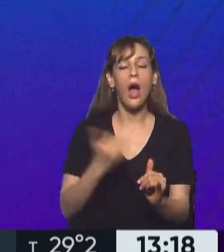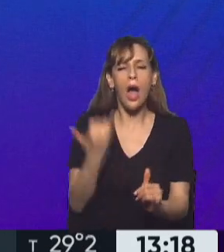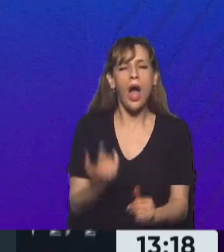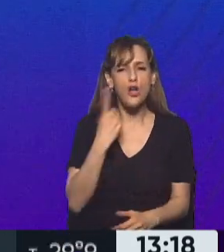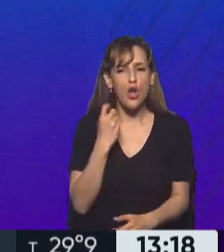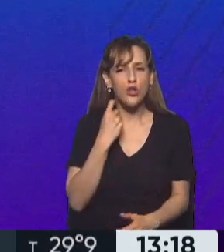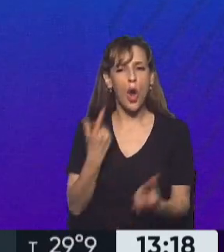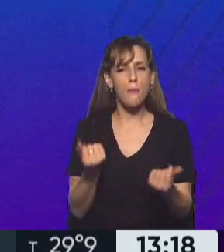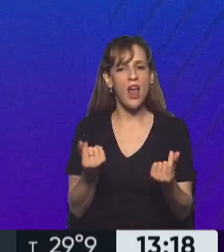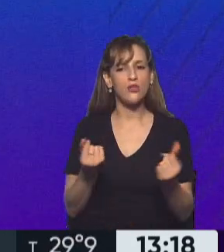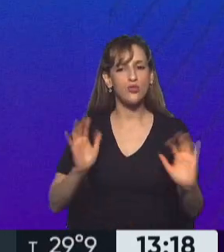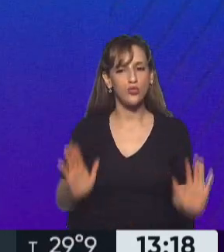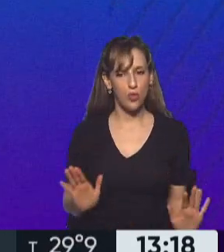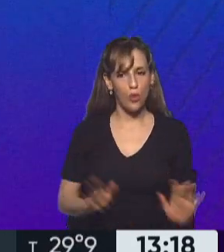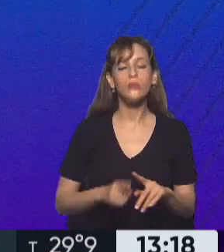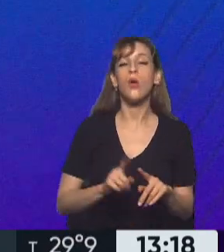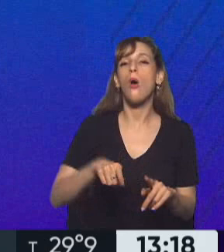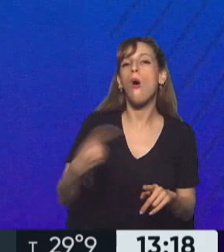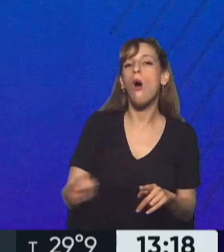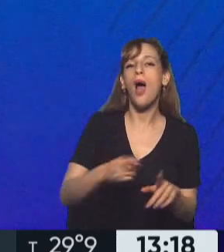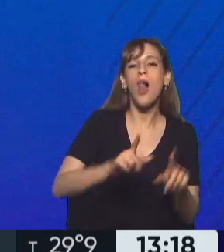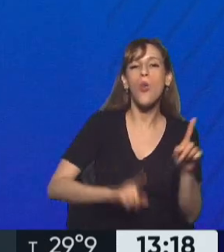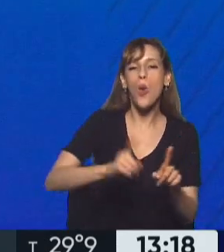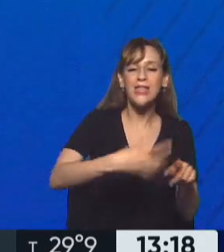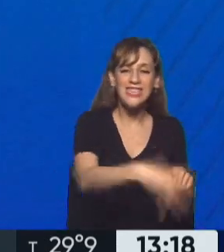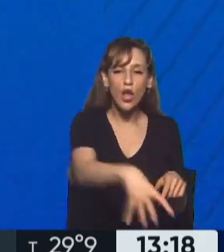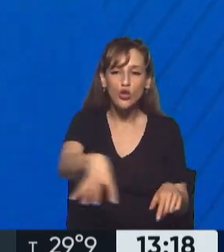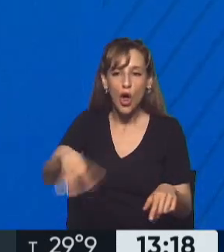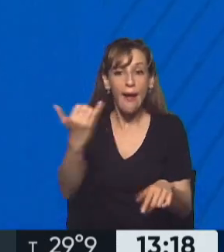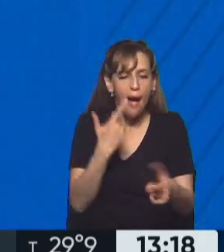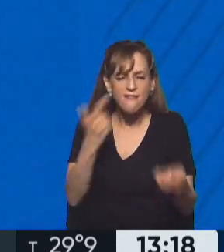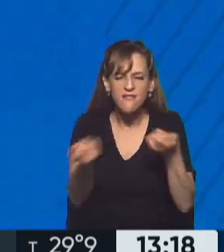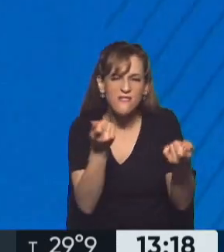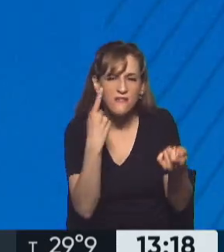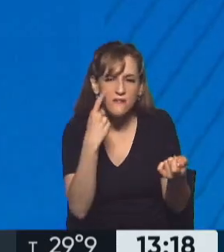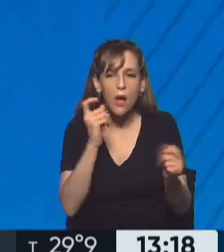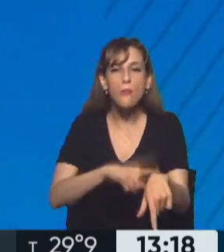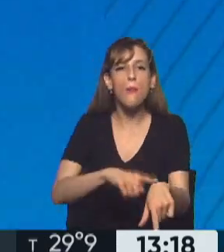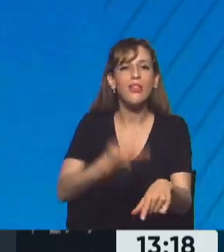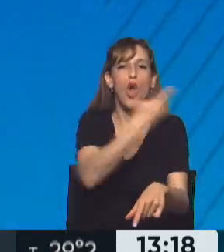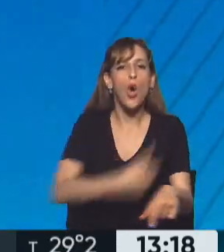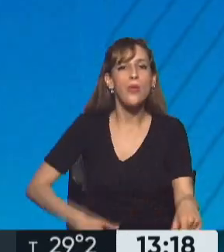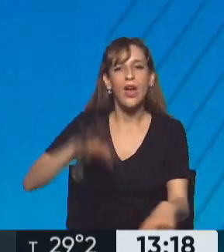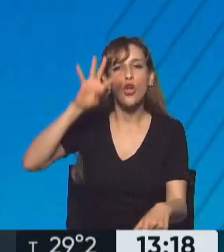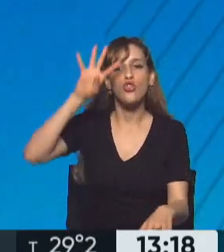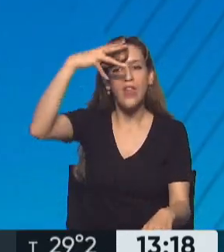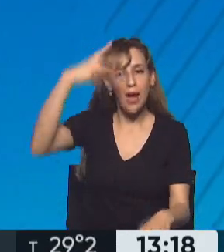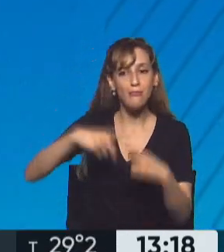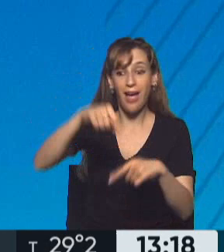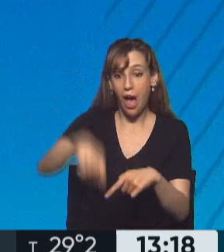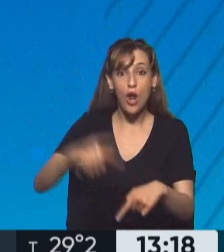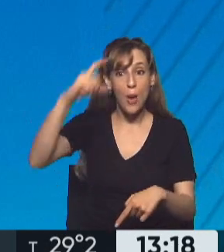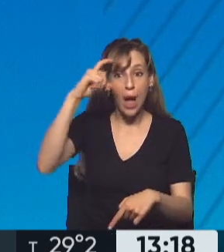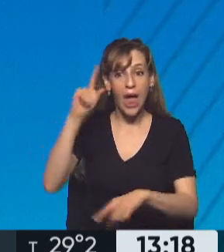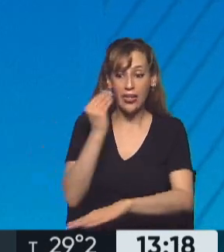o determinadas regulaciones en algunos sectores, no solamente en Estados Unidos durante el gobierno de Trump y ahora durante el gobierno de Biden, sino también